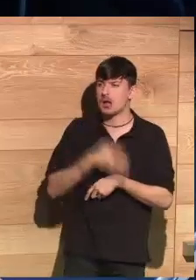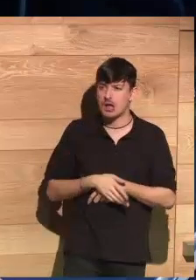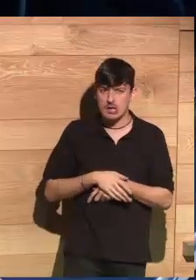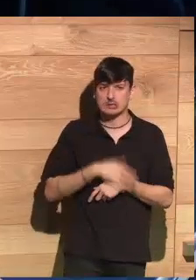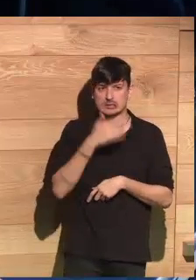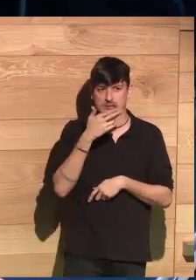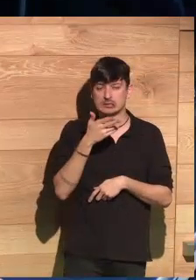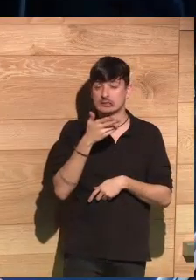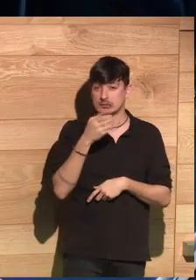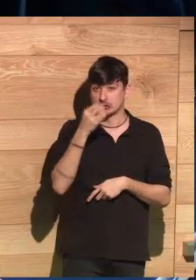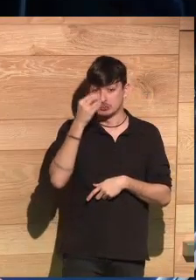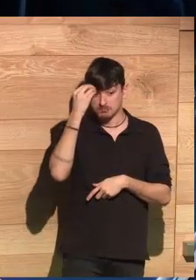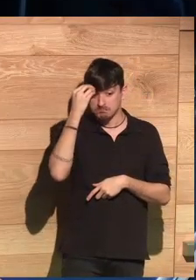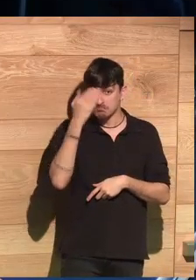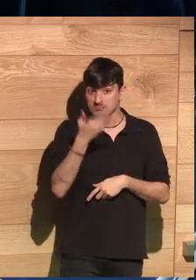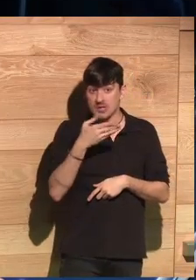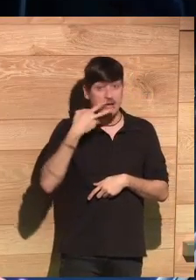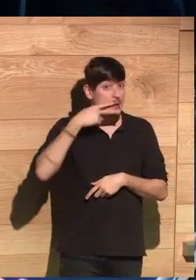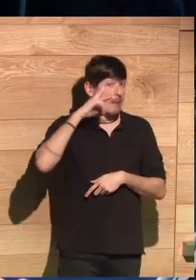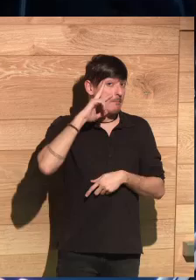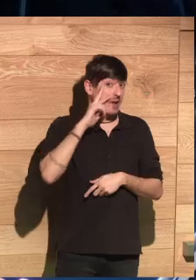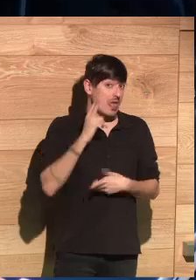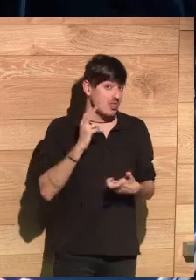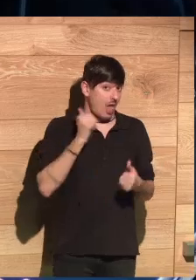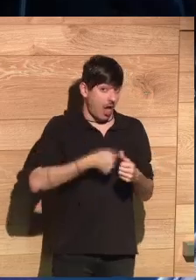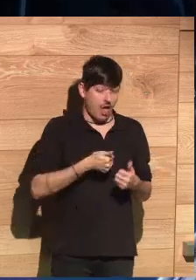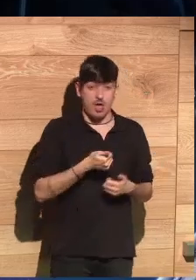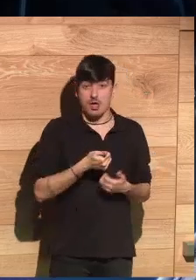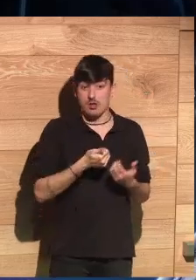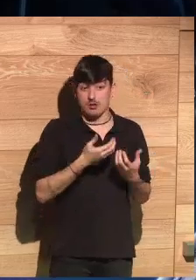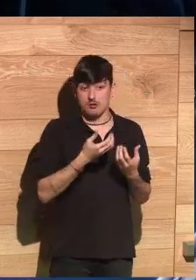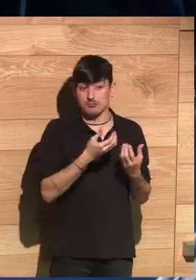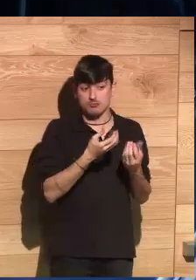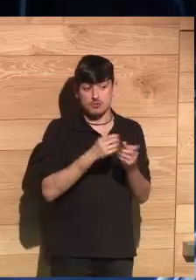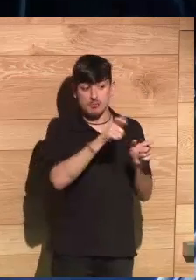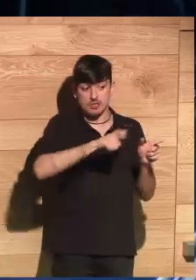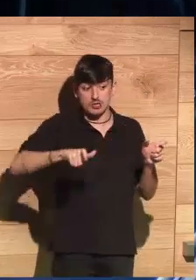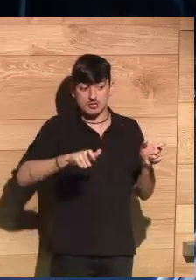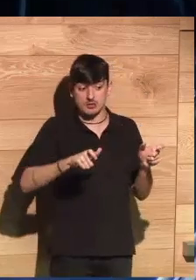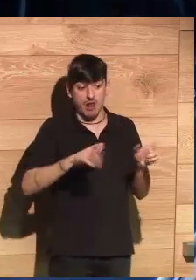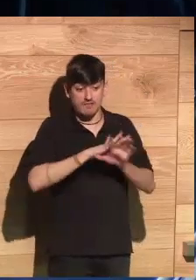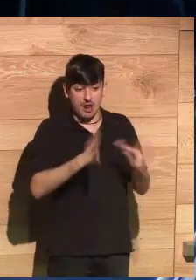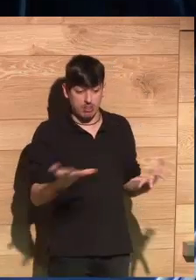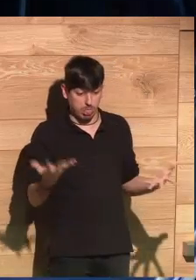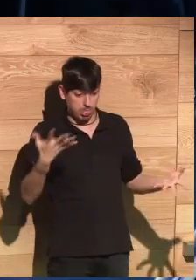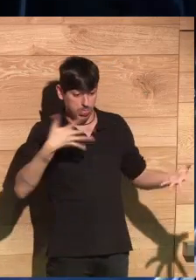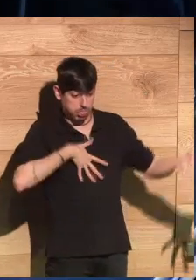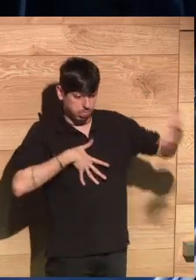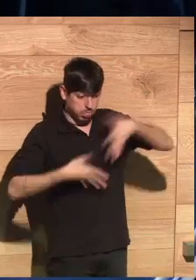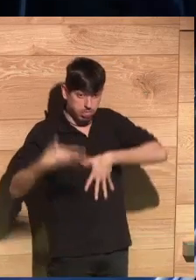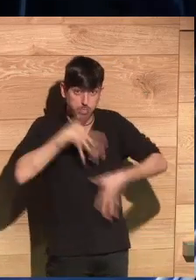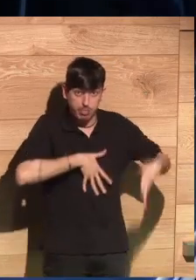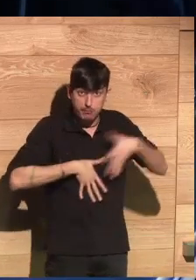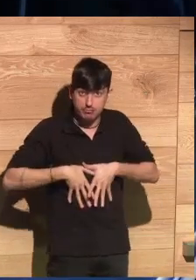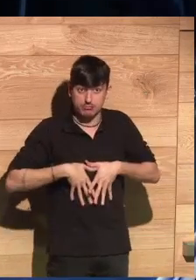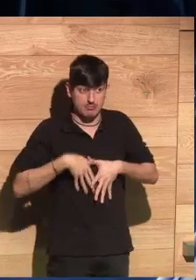En este caso yo creo que la experiencia de muchas voces es como es nuestra vida. Nuestra vida estamos rodeados de muchas voces.